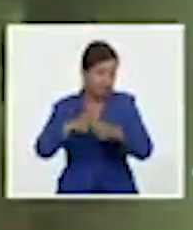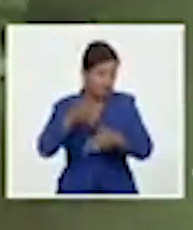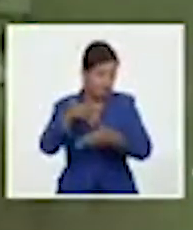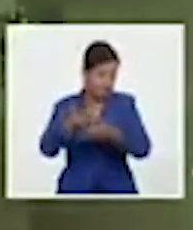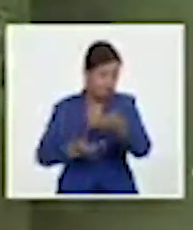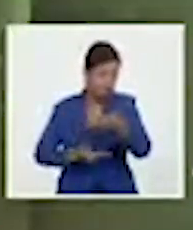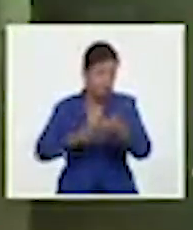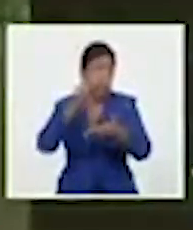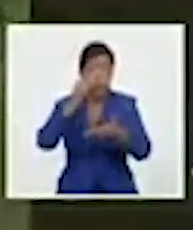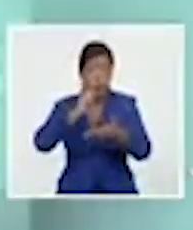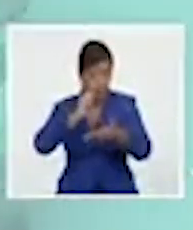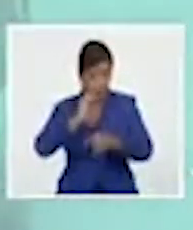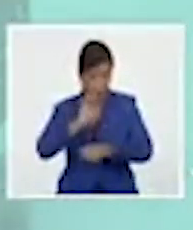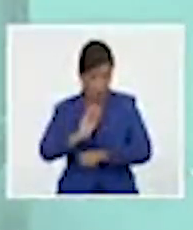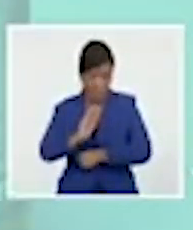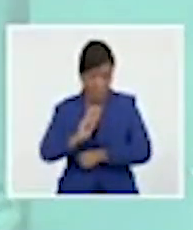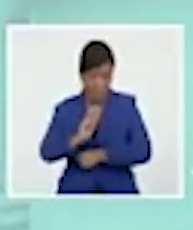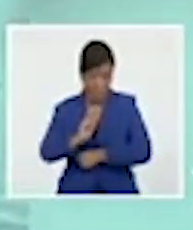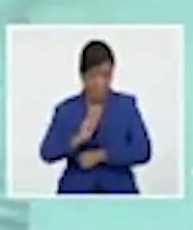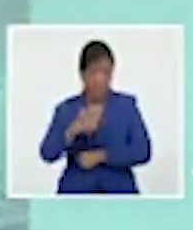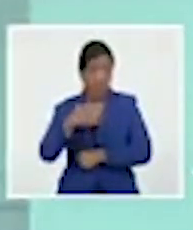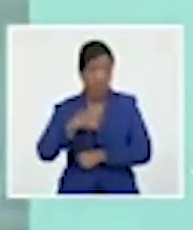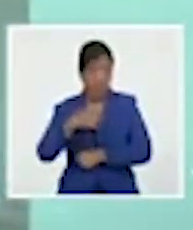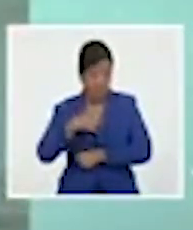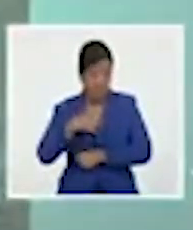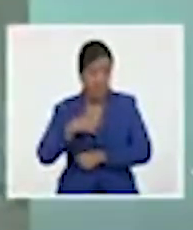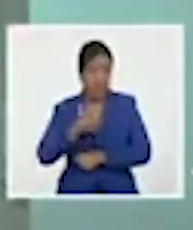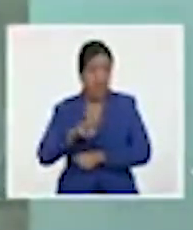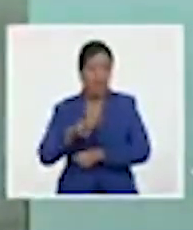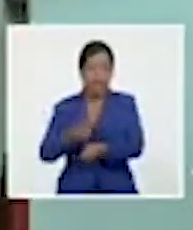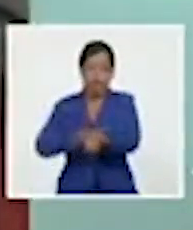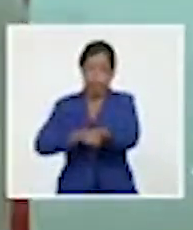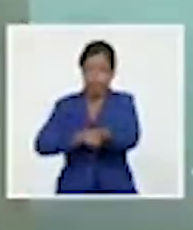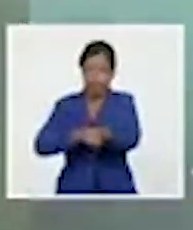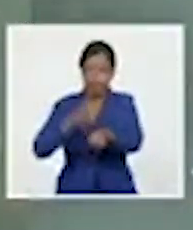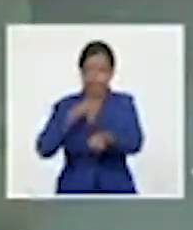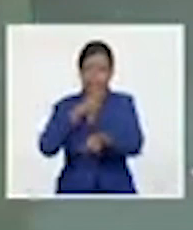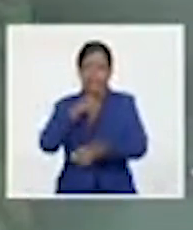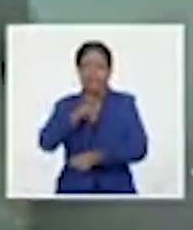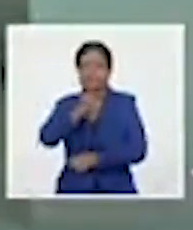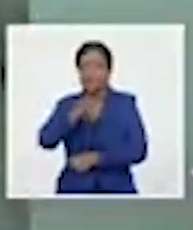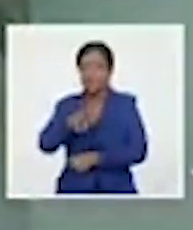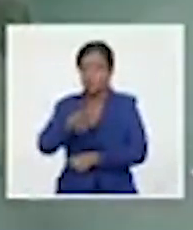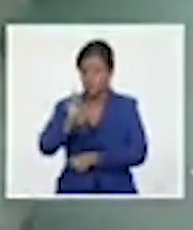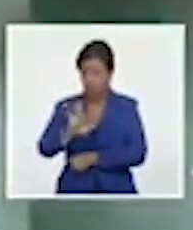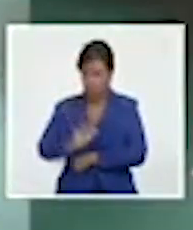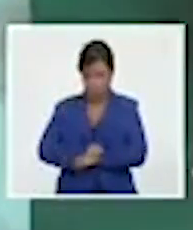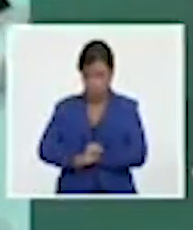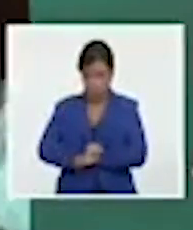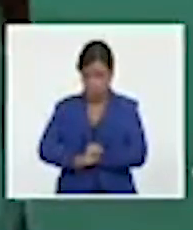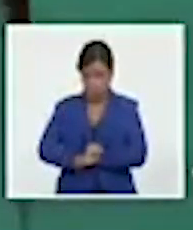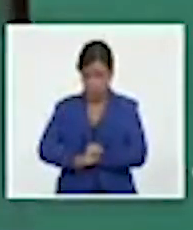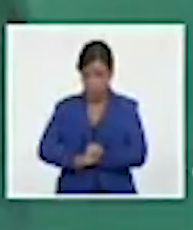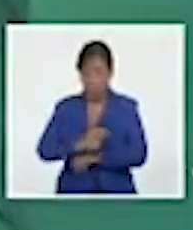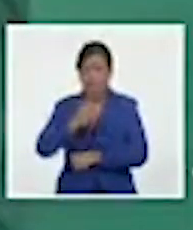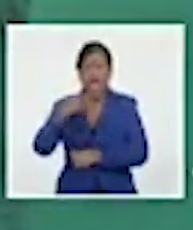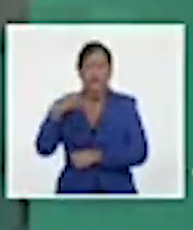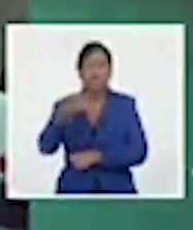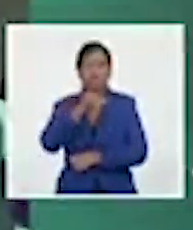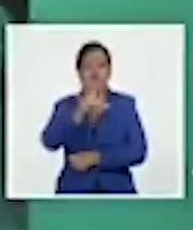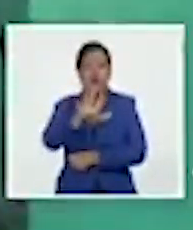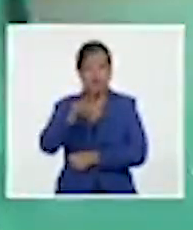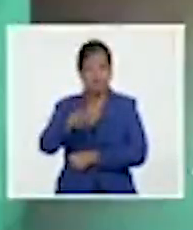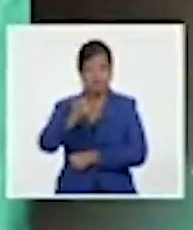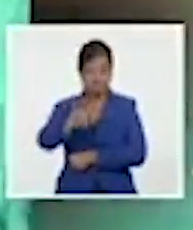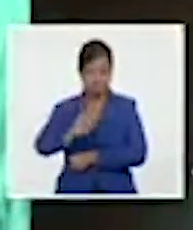llama la atención en este video es precisamente la manera en la cual este